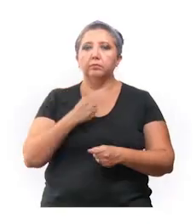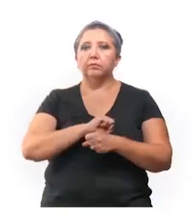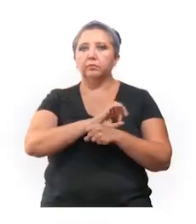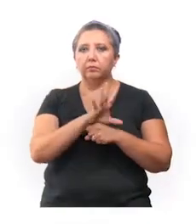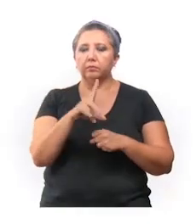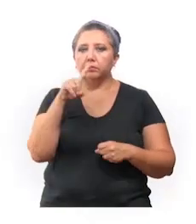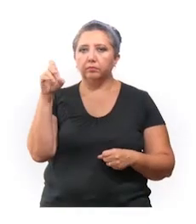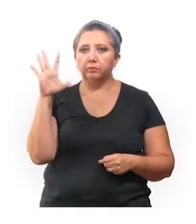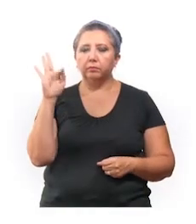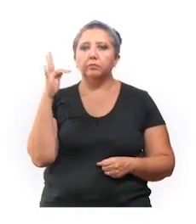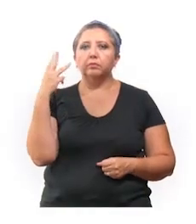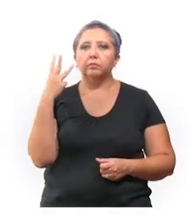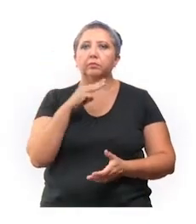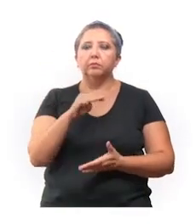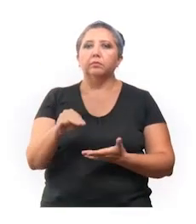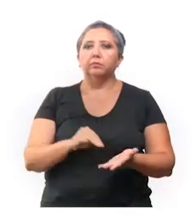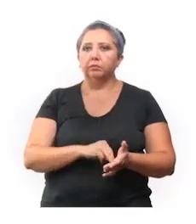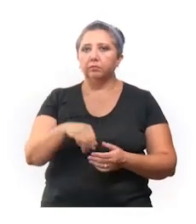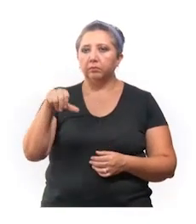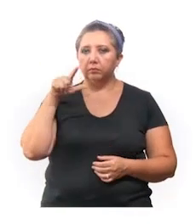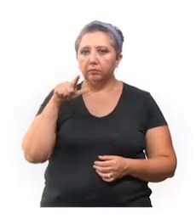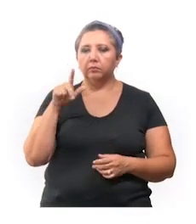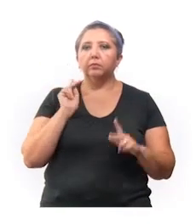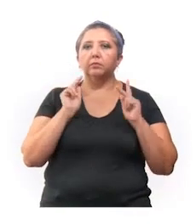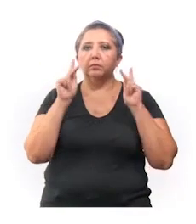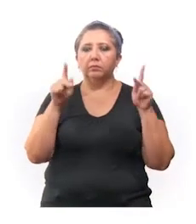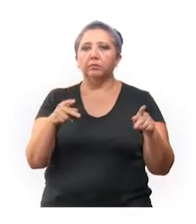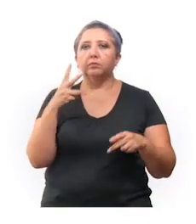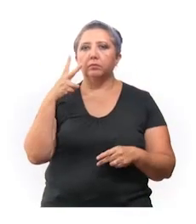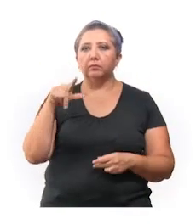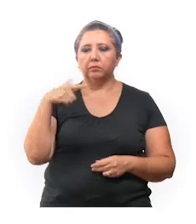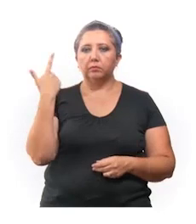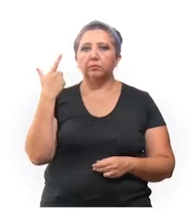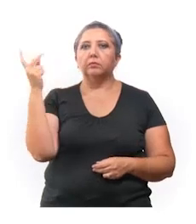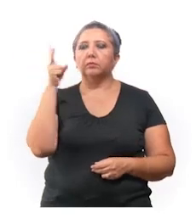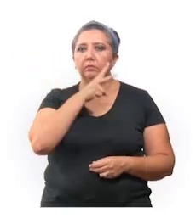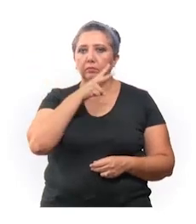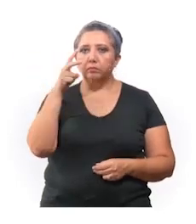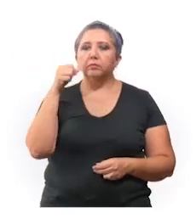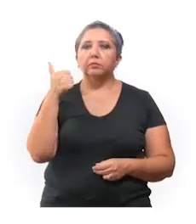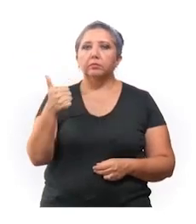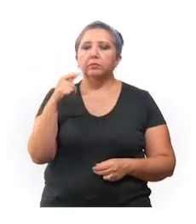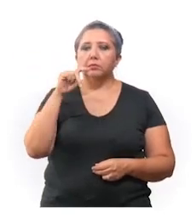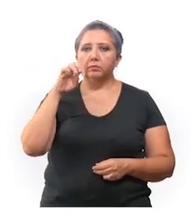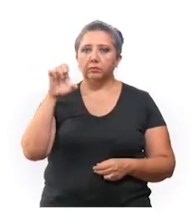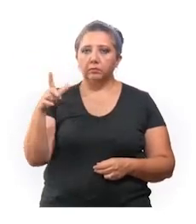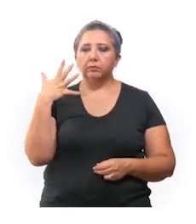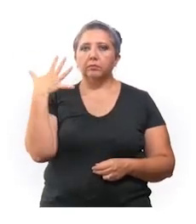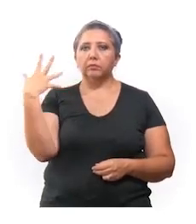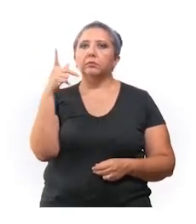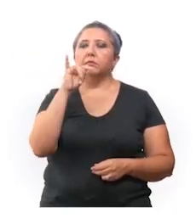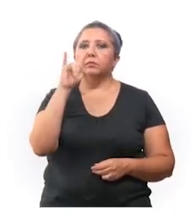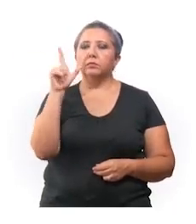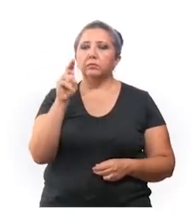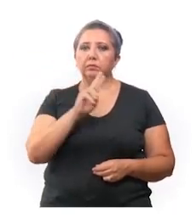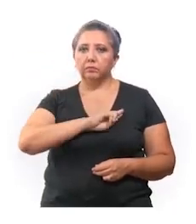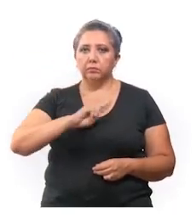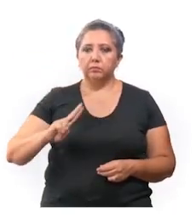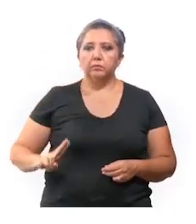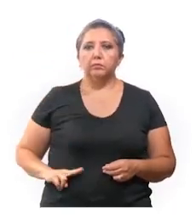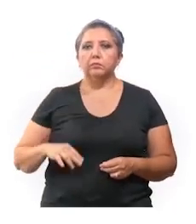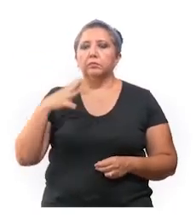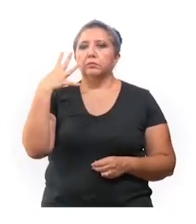coronavirus. 143 en Mérida, 17 en Progreso, 12 en Valladolid, 6 en Ticul, 5 en Tizimín y en